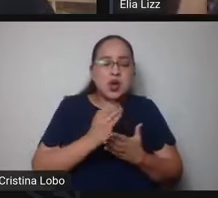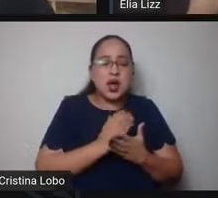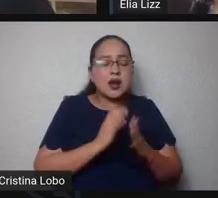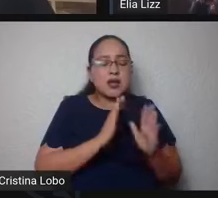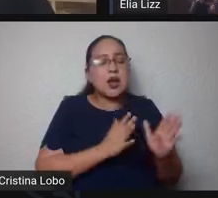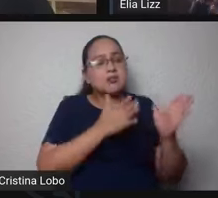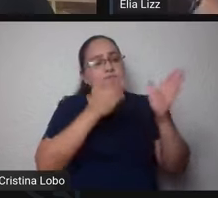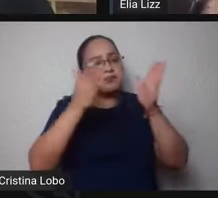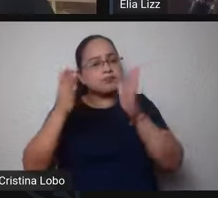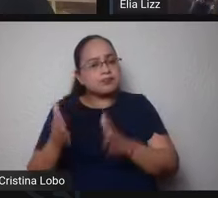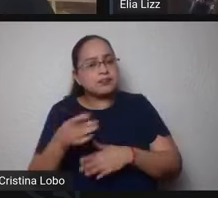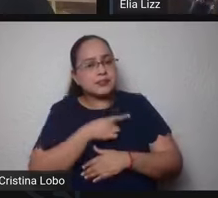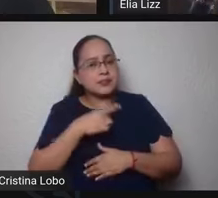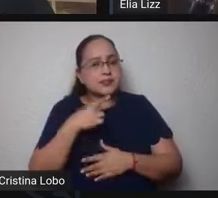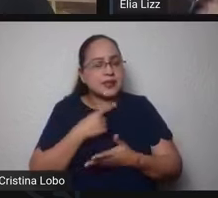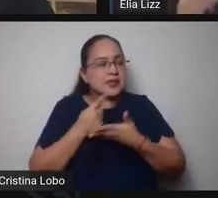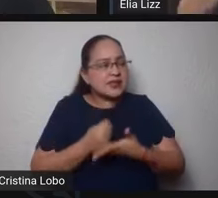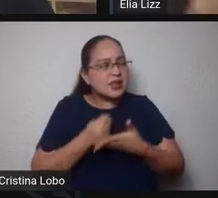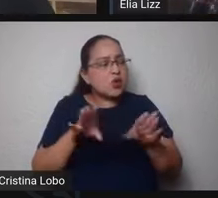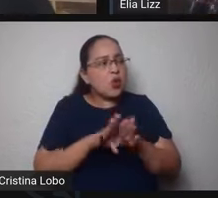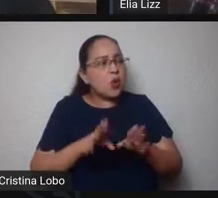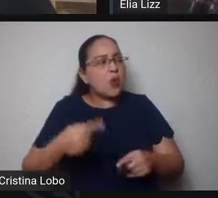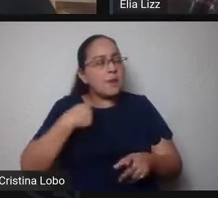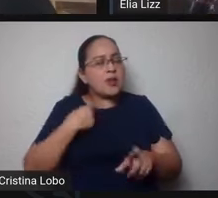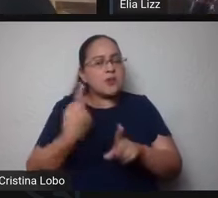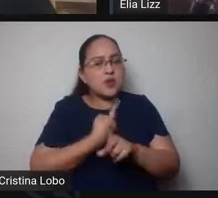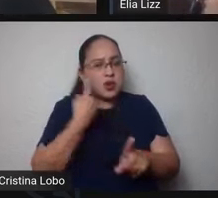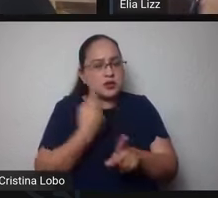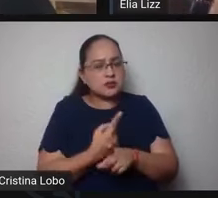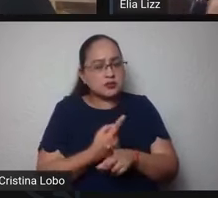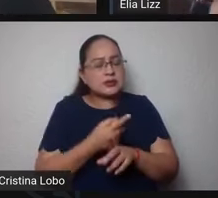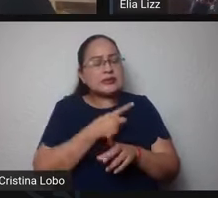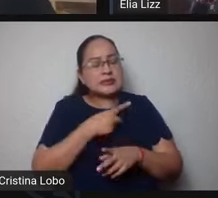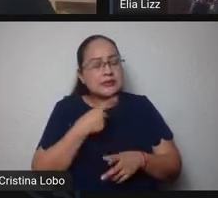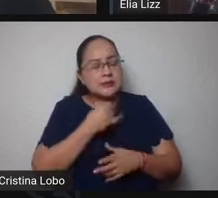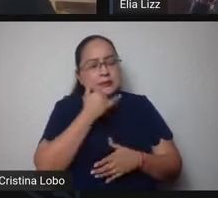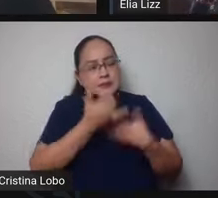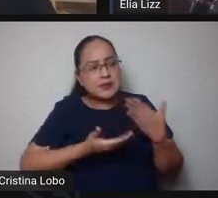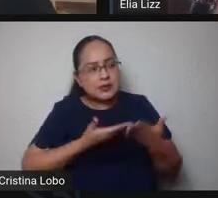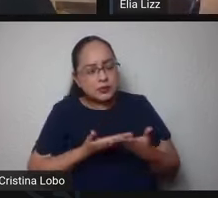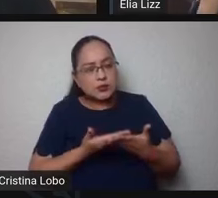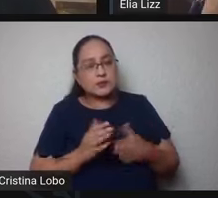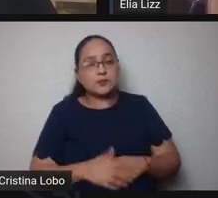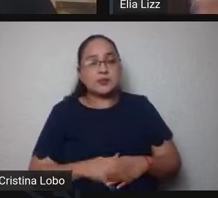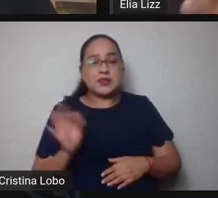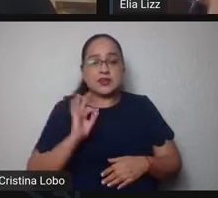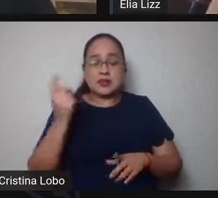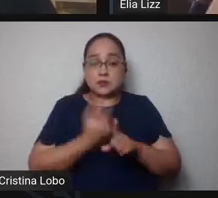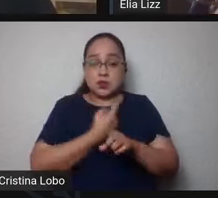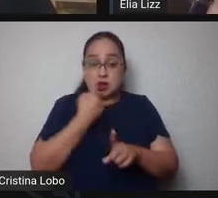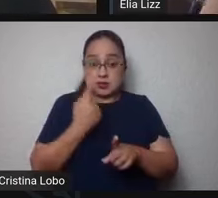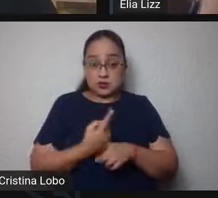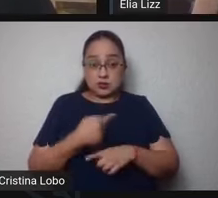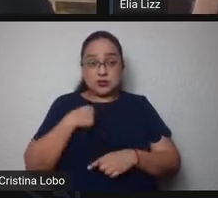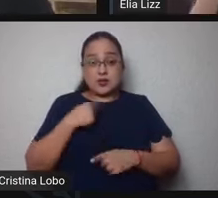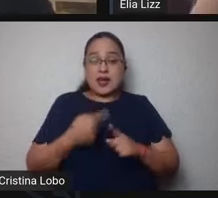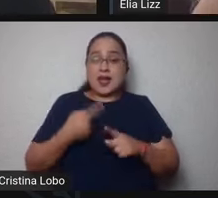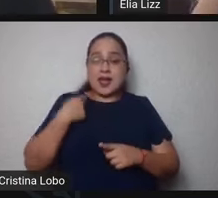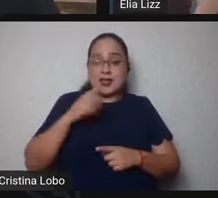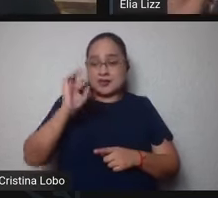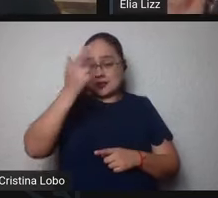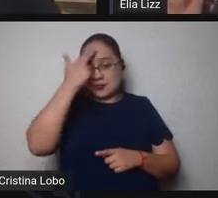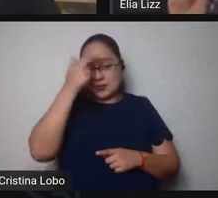que trabajar el abuso, hay que perdonar. En el caso específico del abuso, yo recuerdo rapidísimo para las